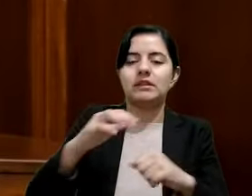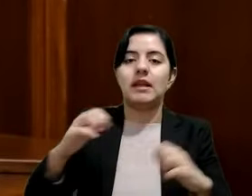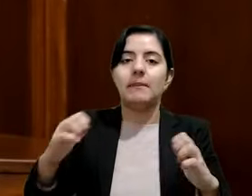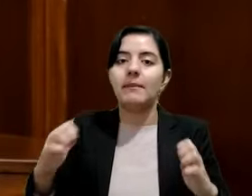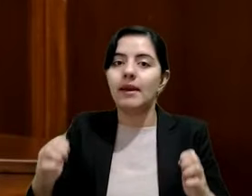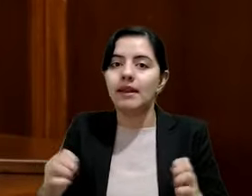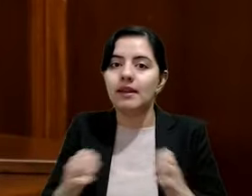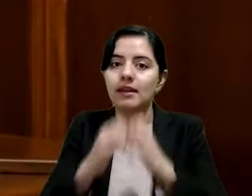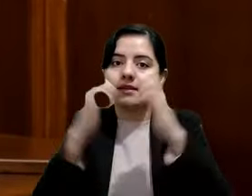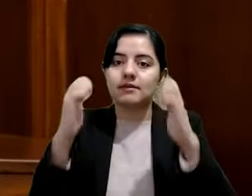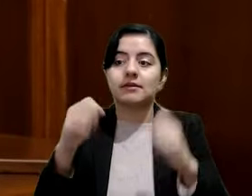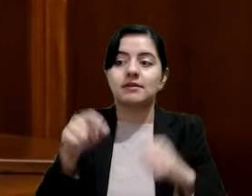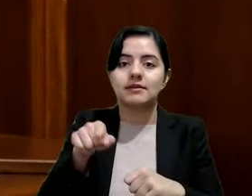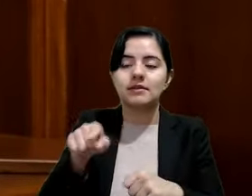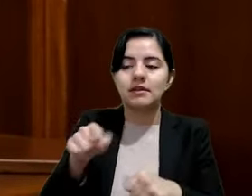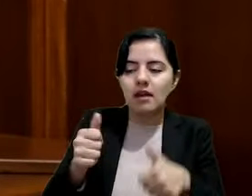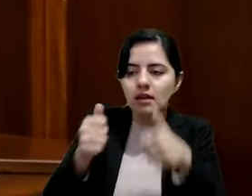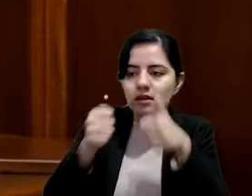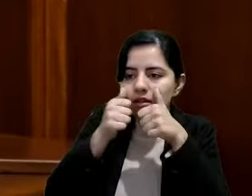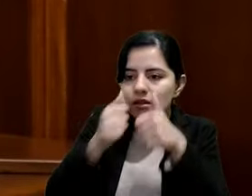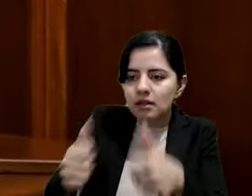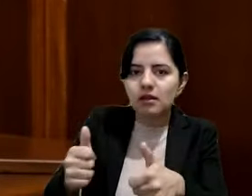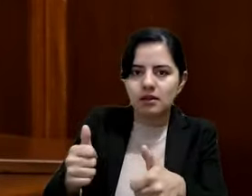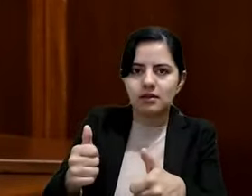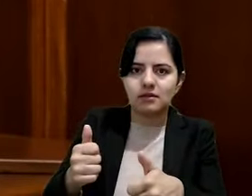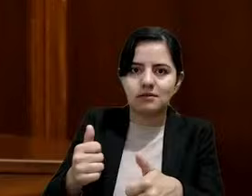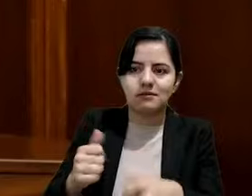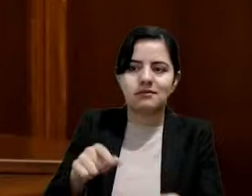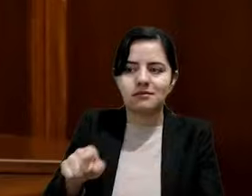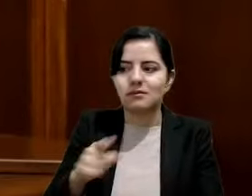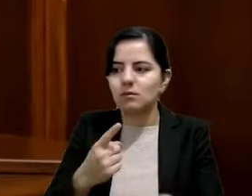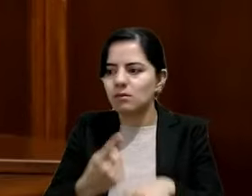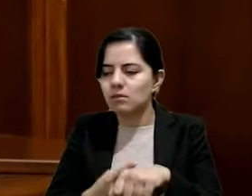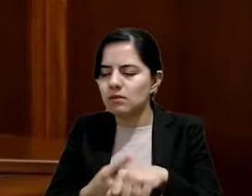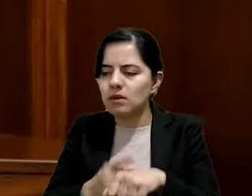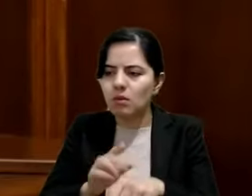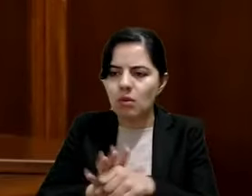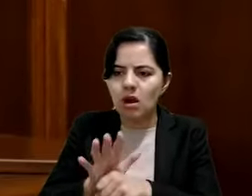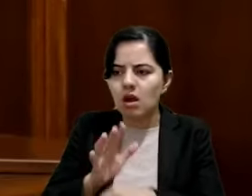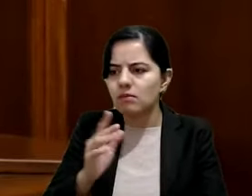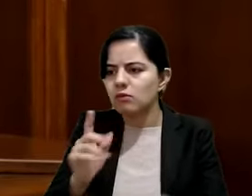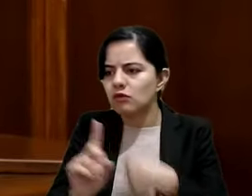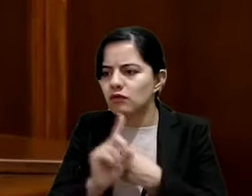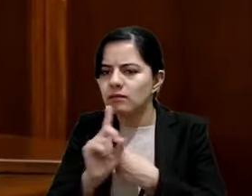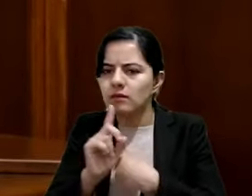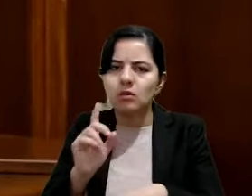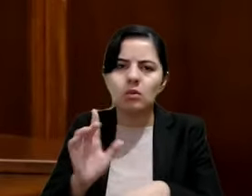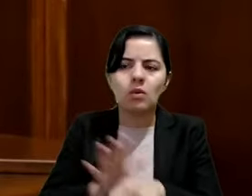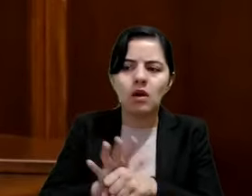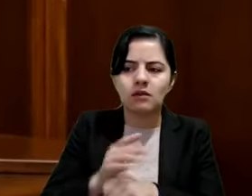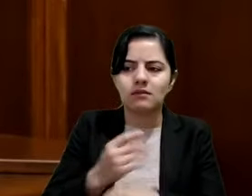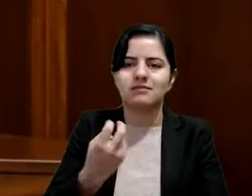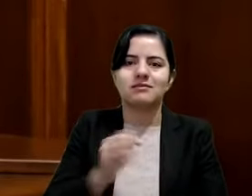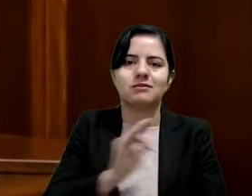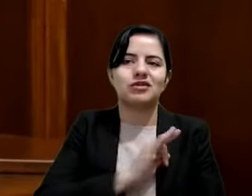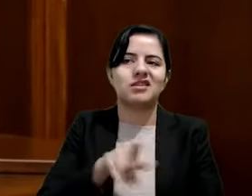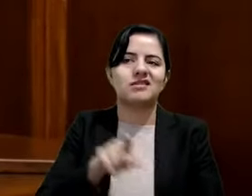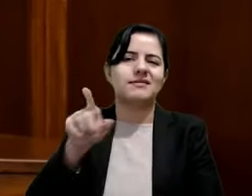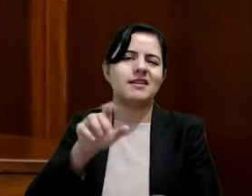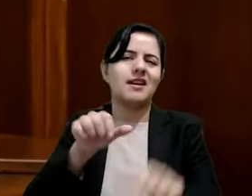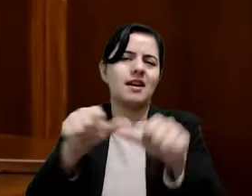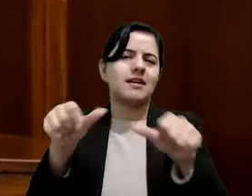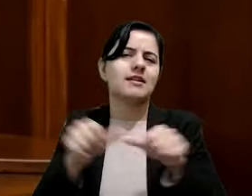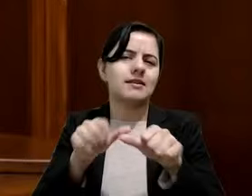canaliza los diferentes centros se manda a los diferentes eh sistemas de desarrollo integral de las familias donde